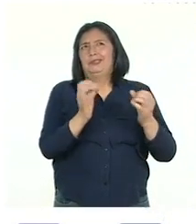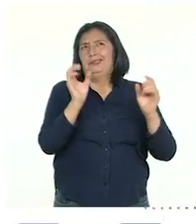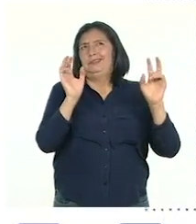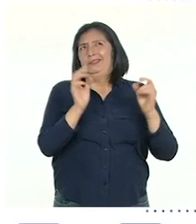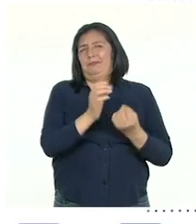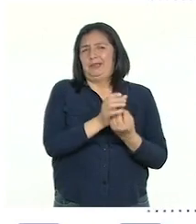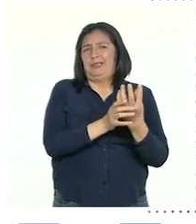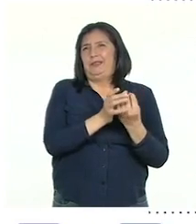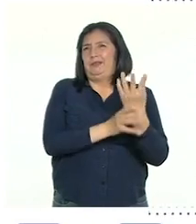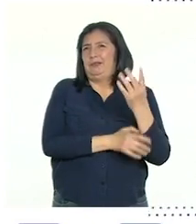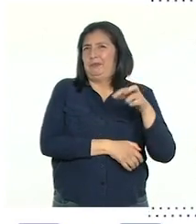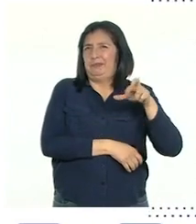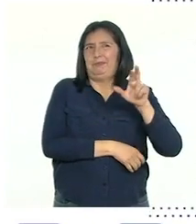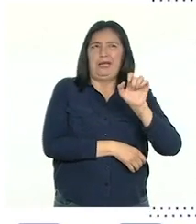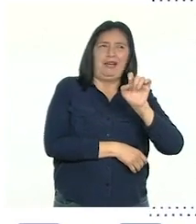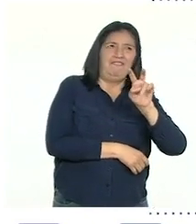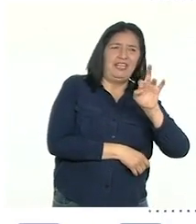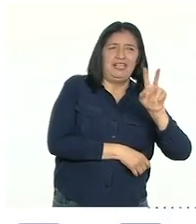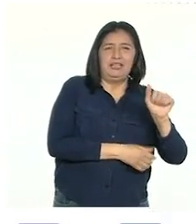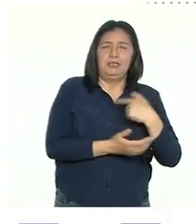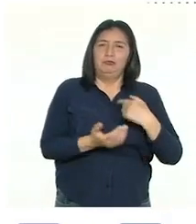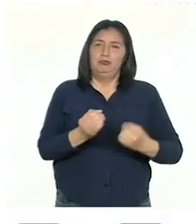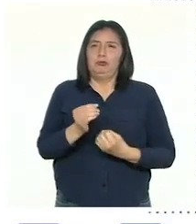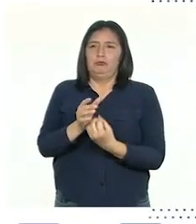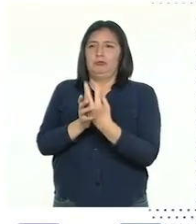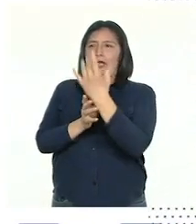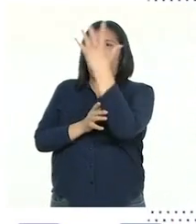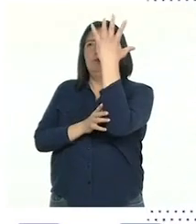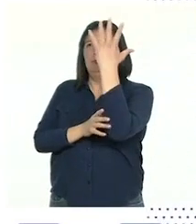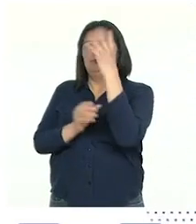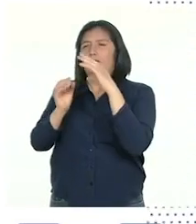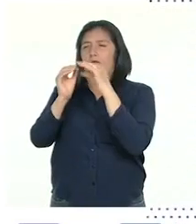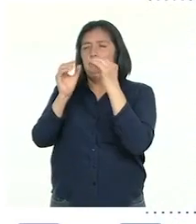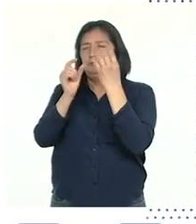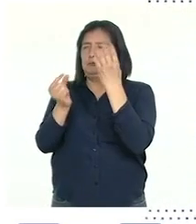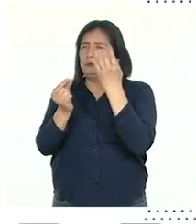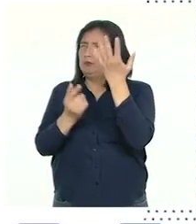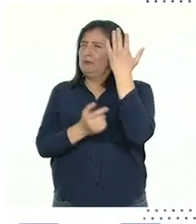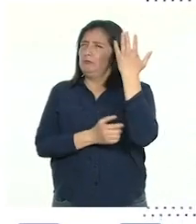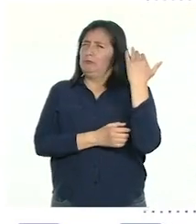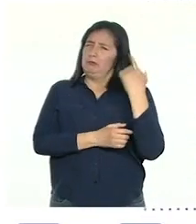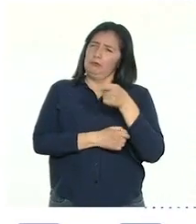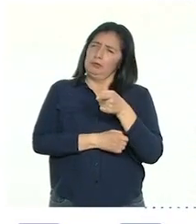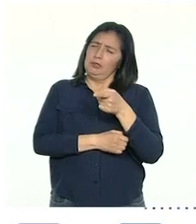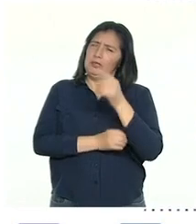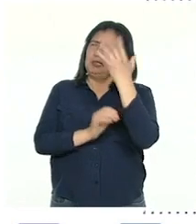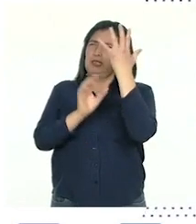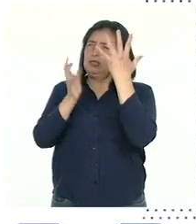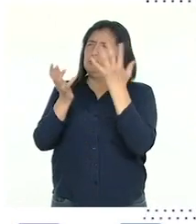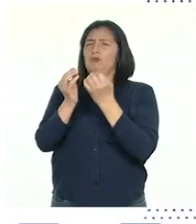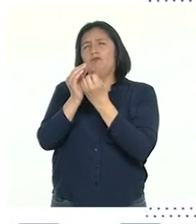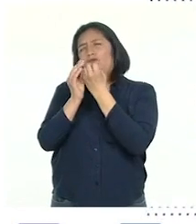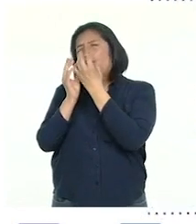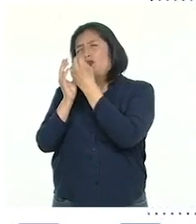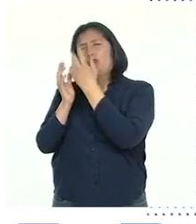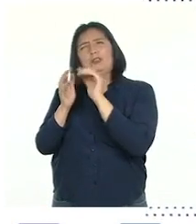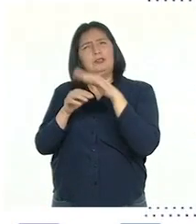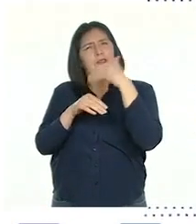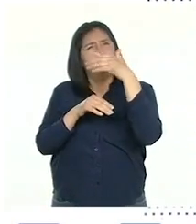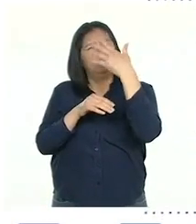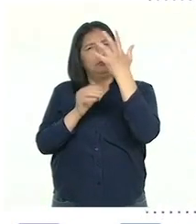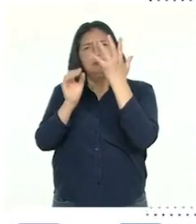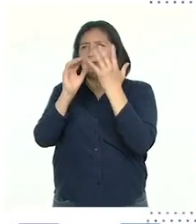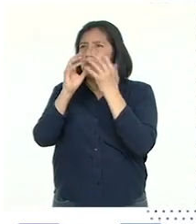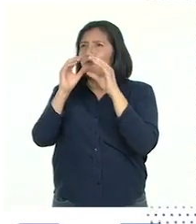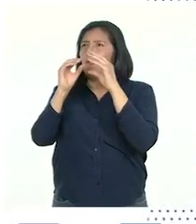primavera. En casa tenemos un árbol de níspero. En las últimas semanas el árbol tenía flores y pronto